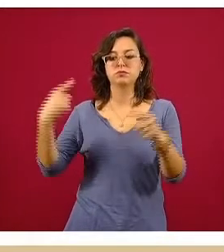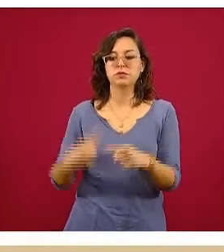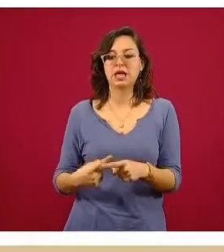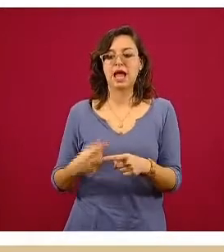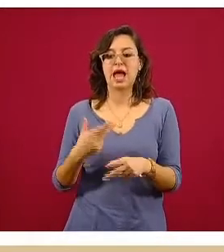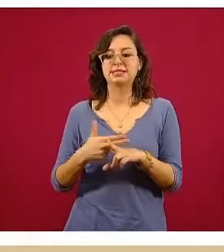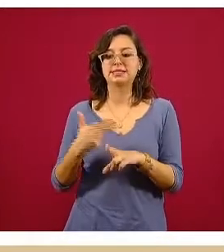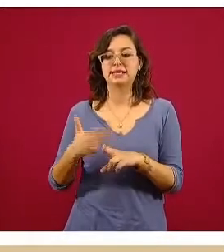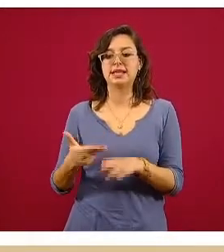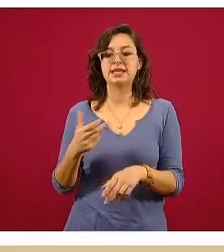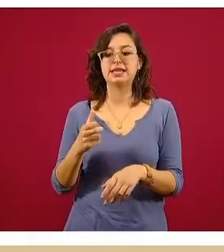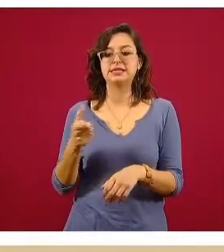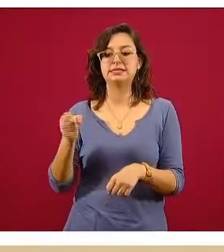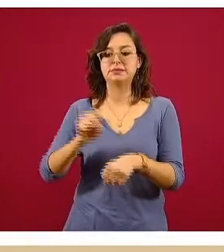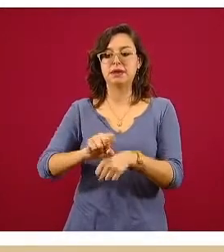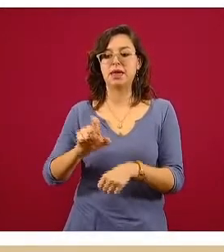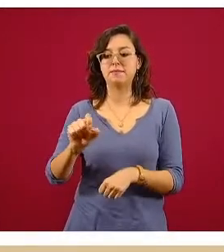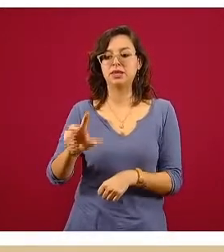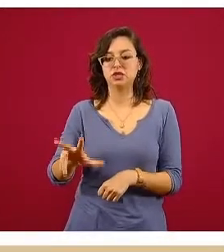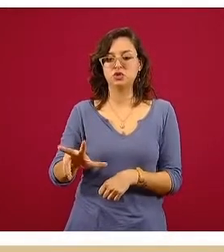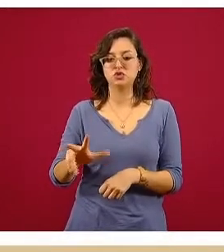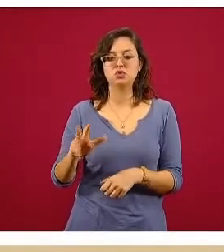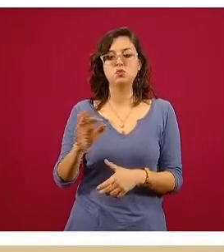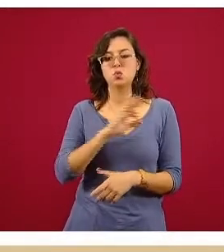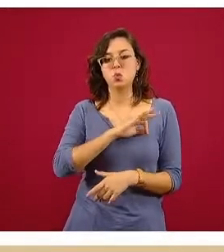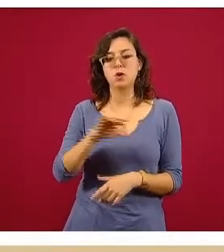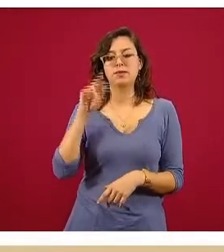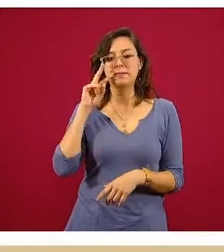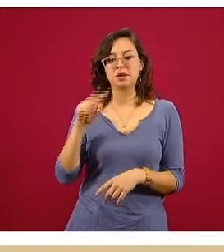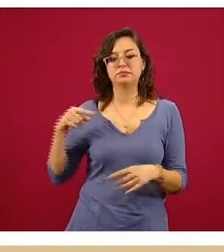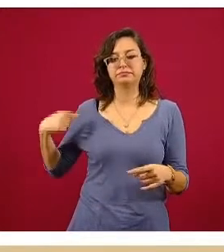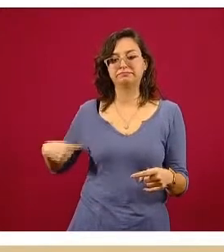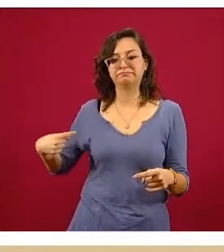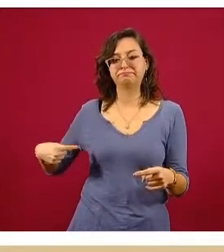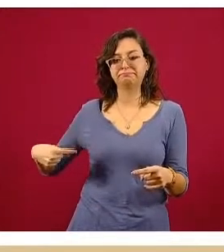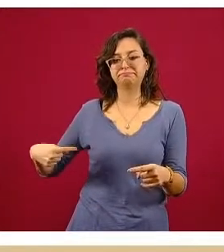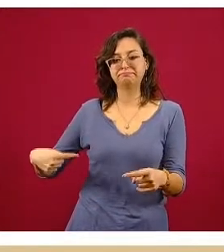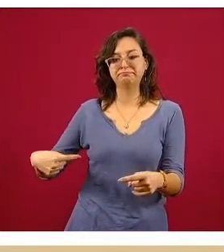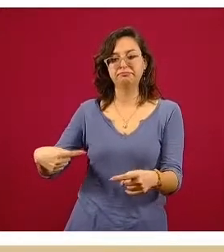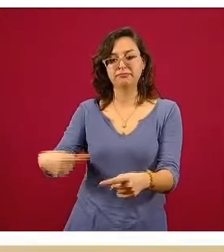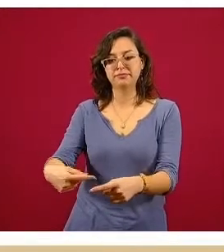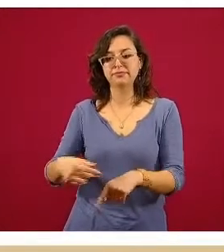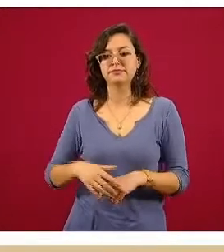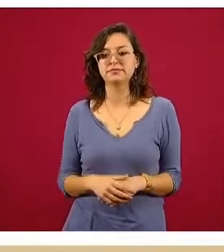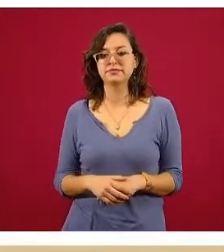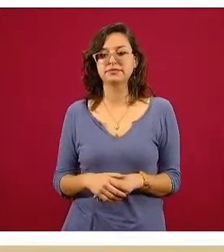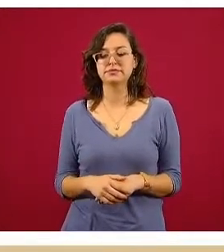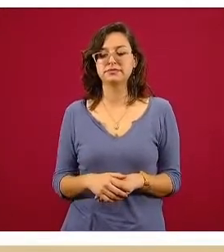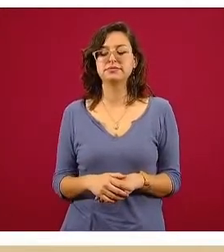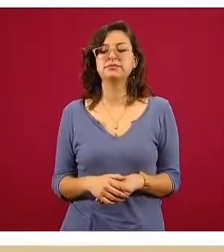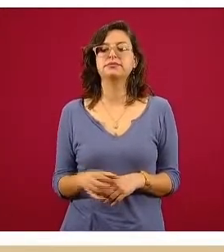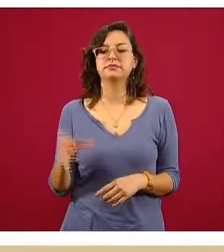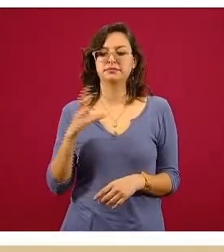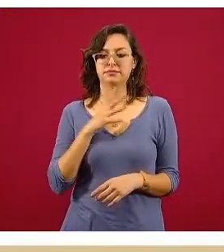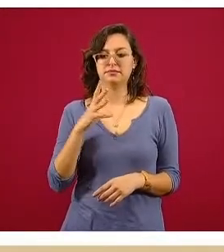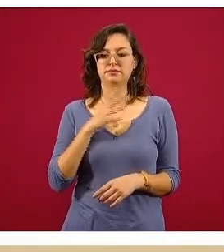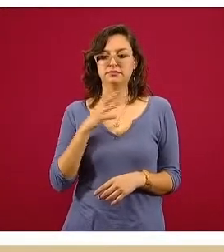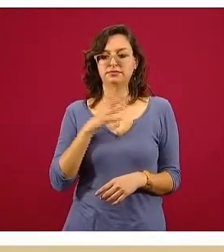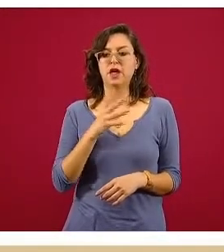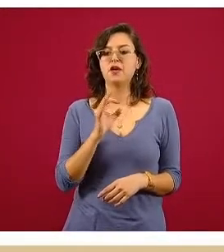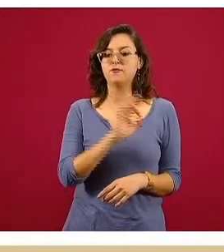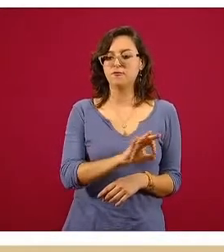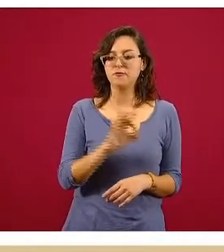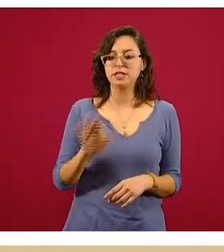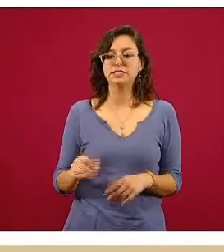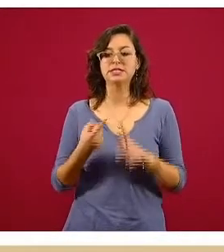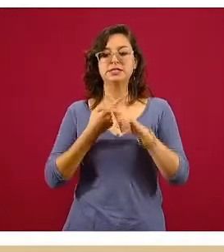inferior, ahí están enumeradas cada una de las semanas epidemiológicas y para cada una de ellas están colocadas por